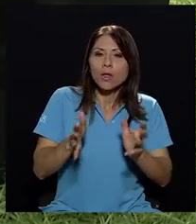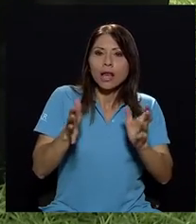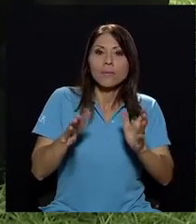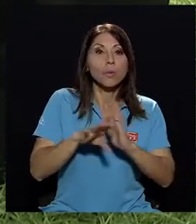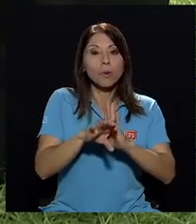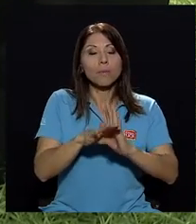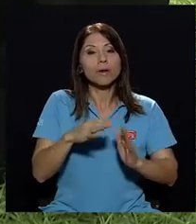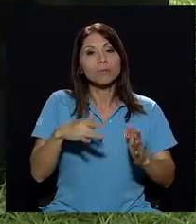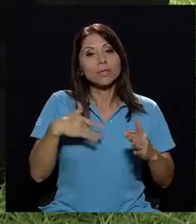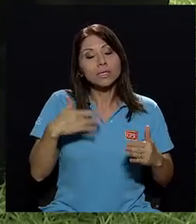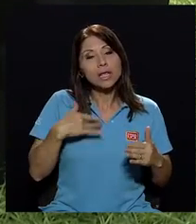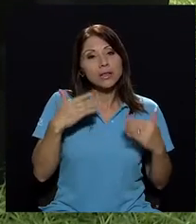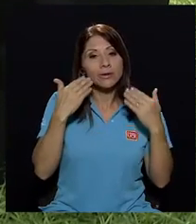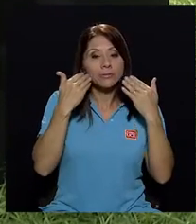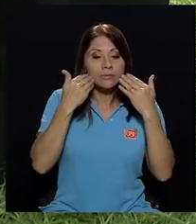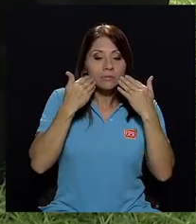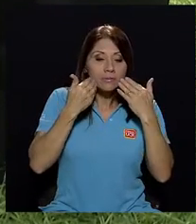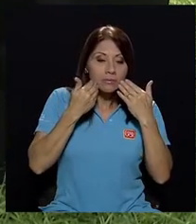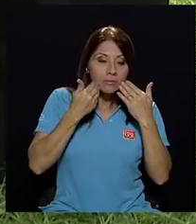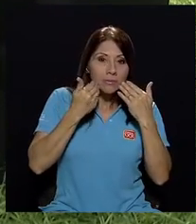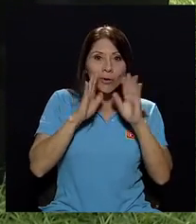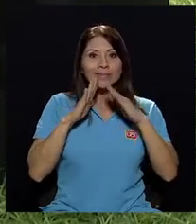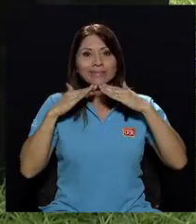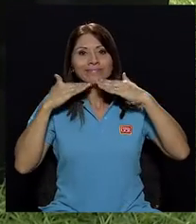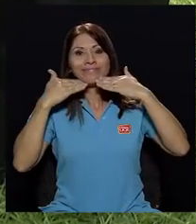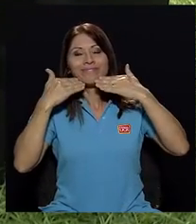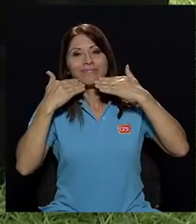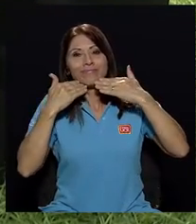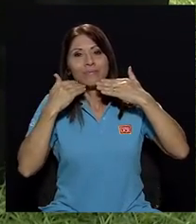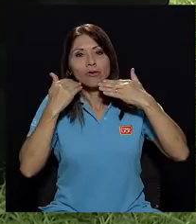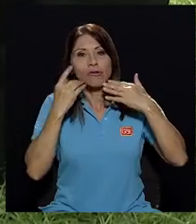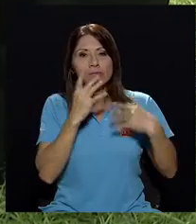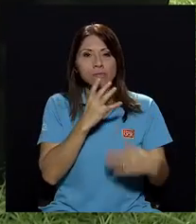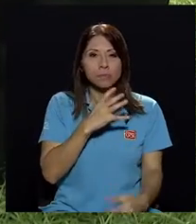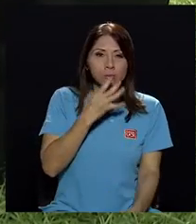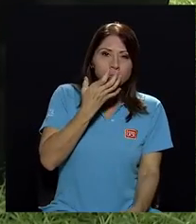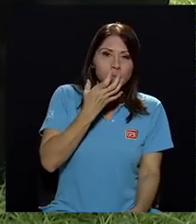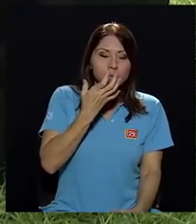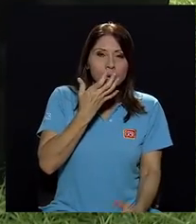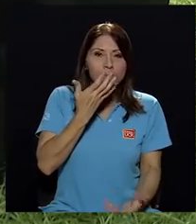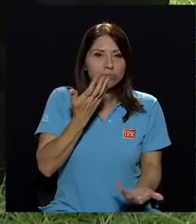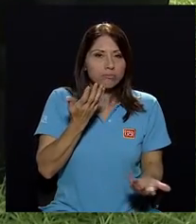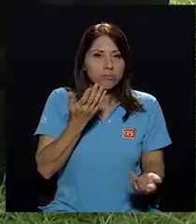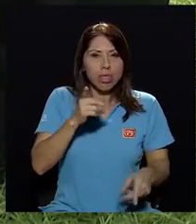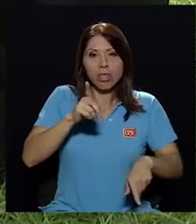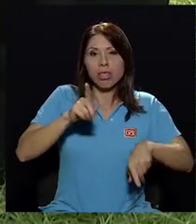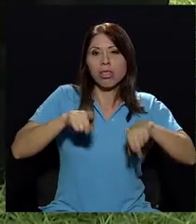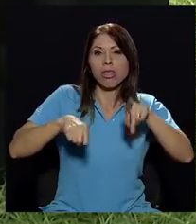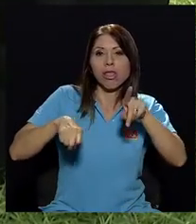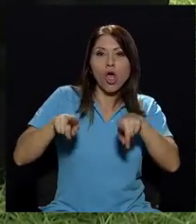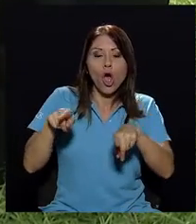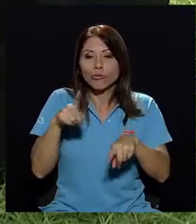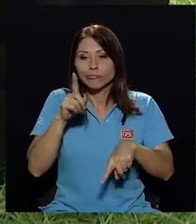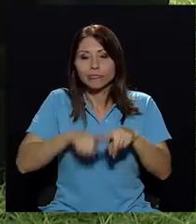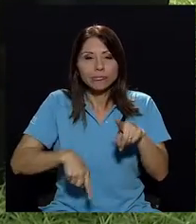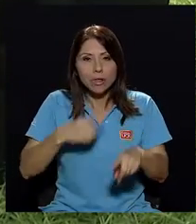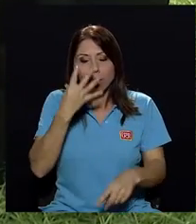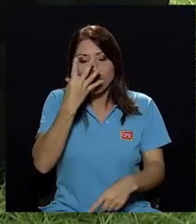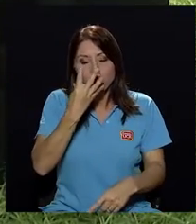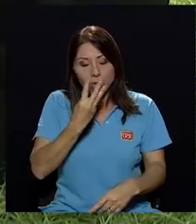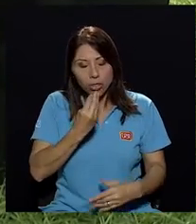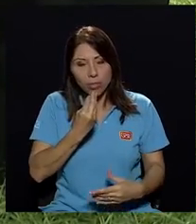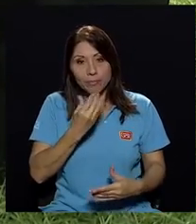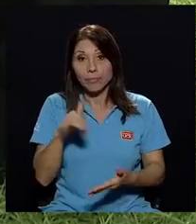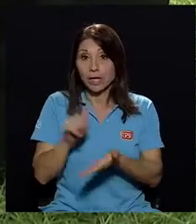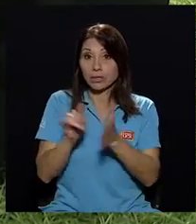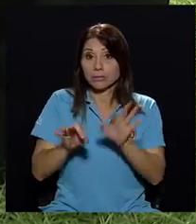muy triste o muy contento o estoy muy enojado, insomnio. Que eso es importante